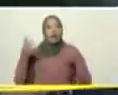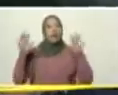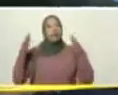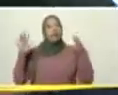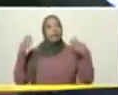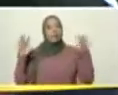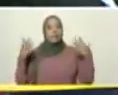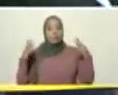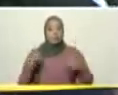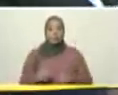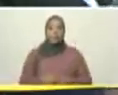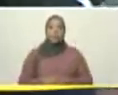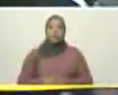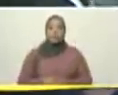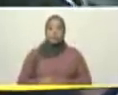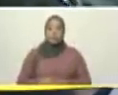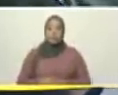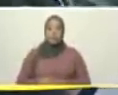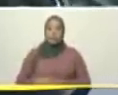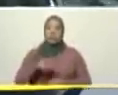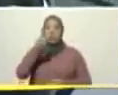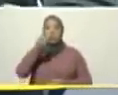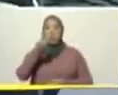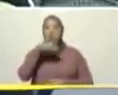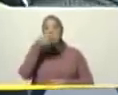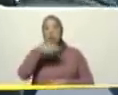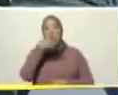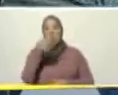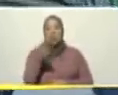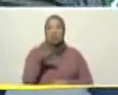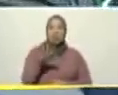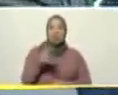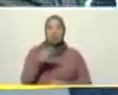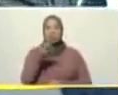Sería, Ernesto, las 2 de la tarde, 3 de la tarde.